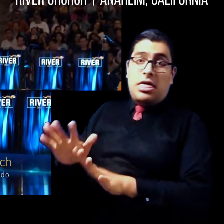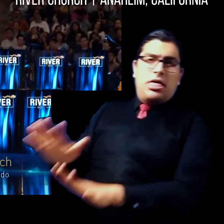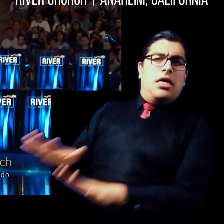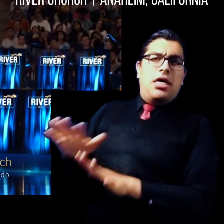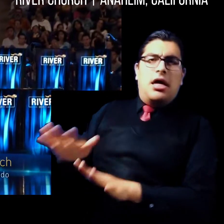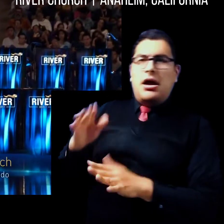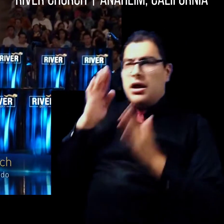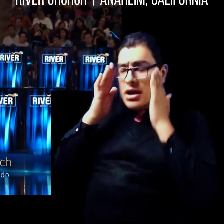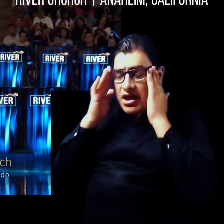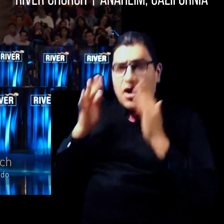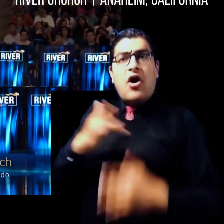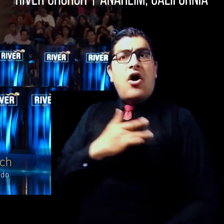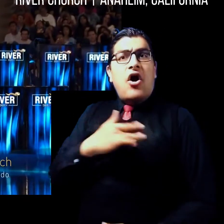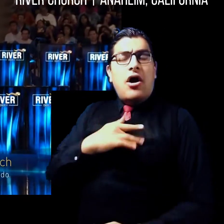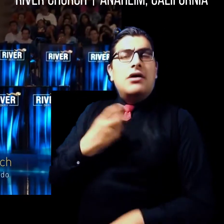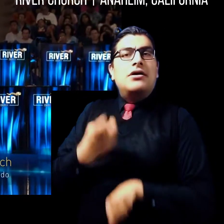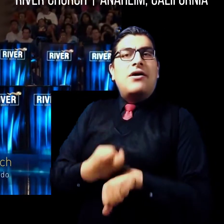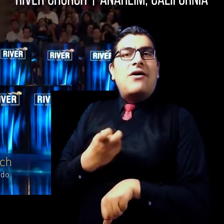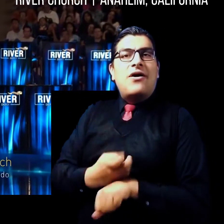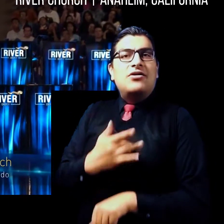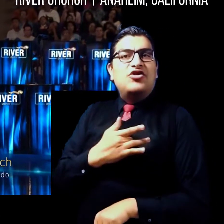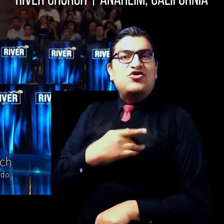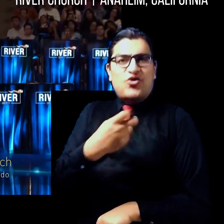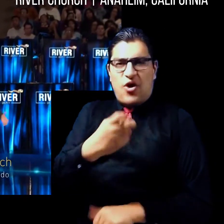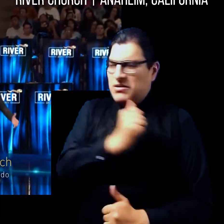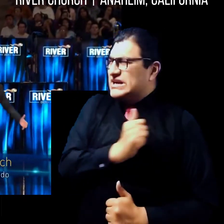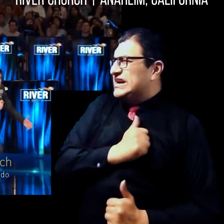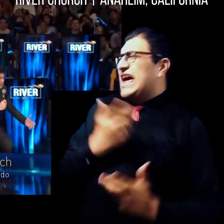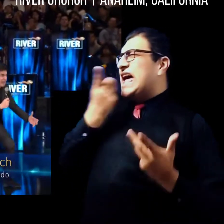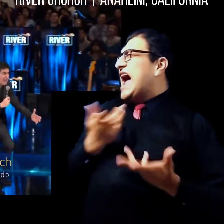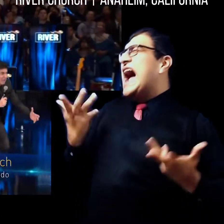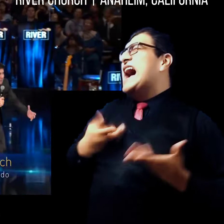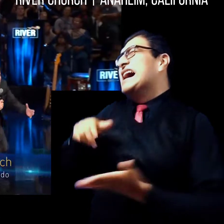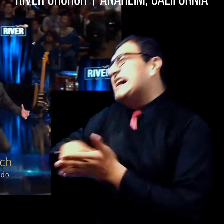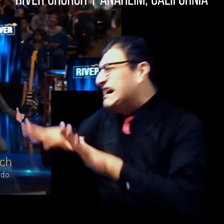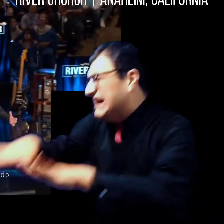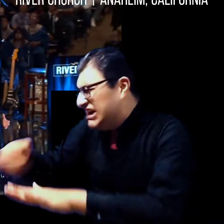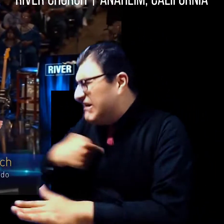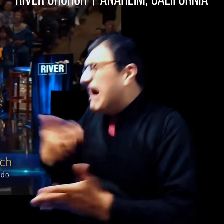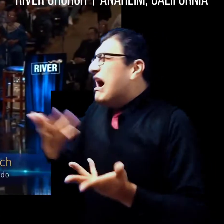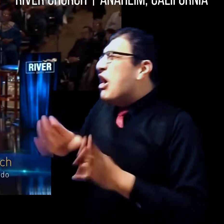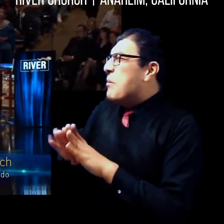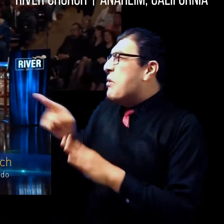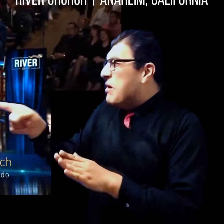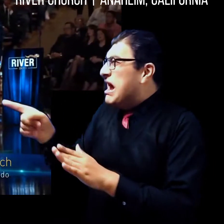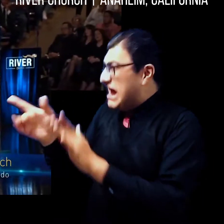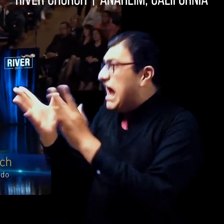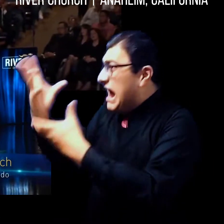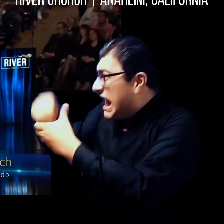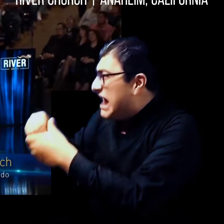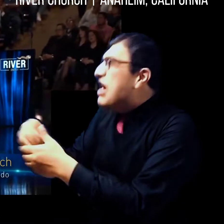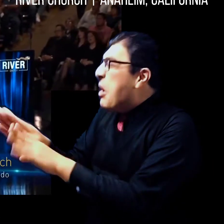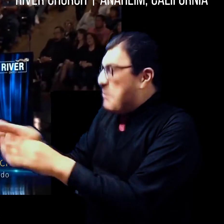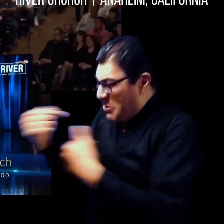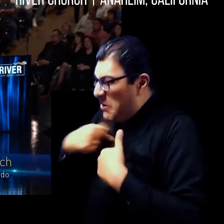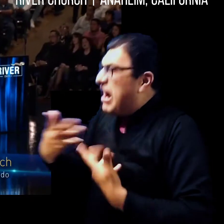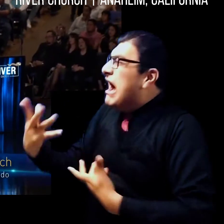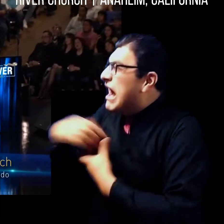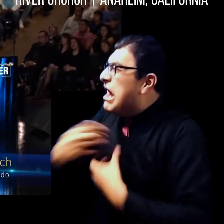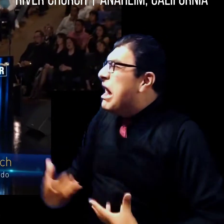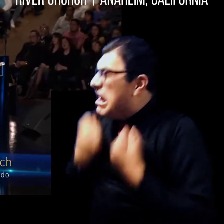transformar el corazón del carcelero para que diga, ¿qué hago? ¿Qué hago para tener lo que ustedes tienen? Es que